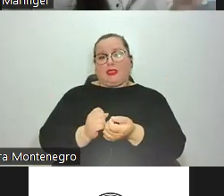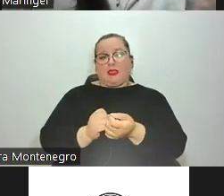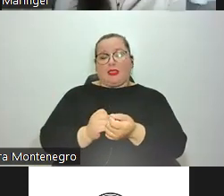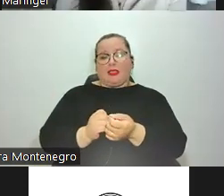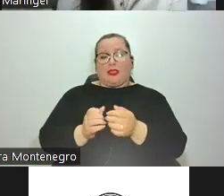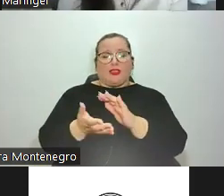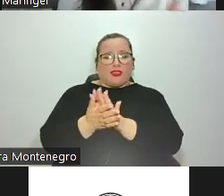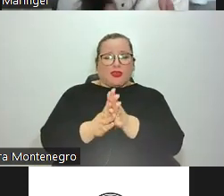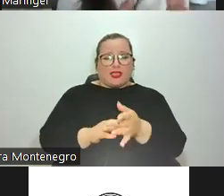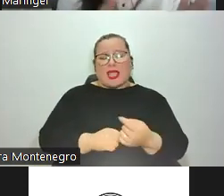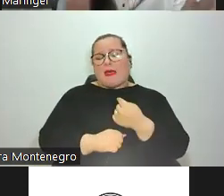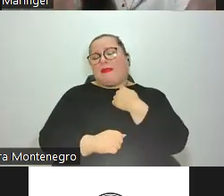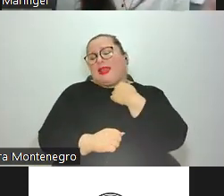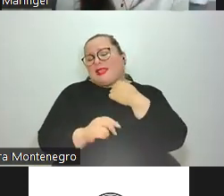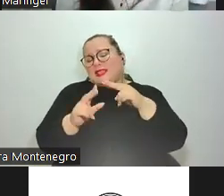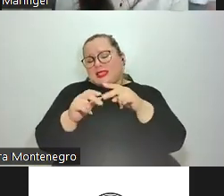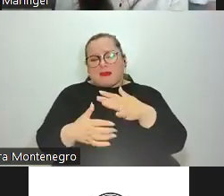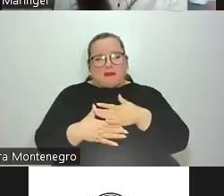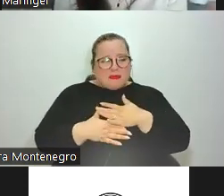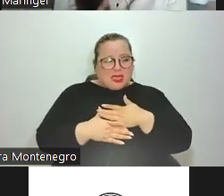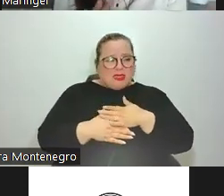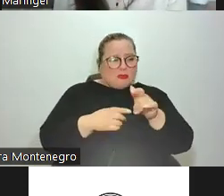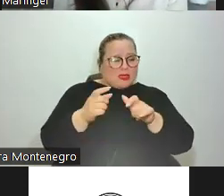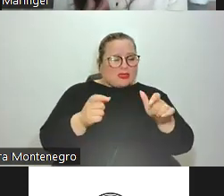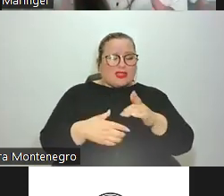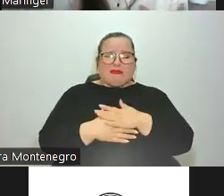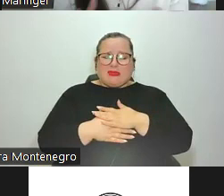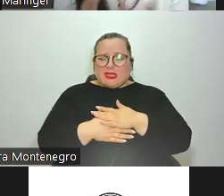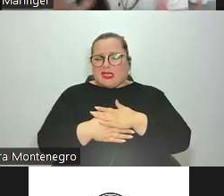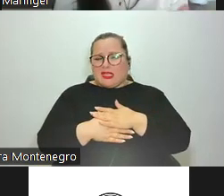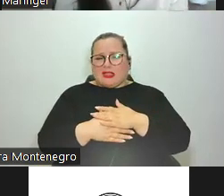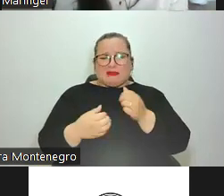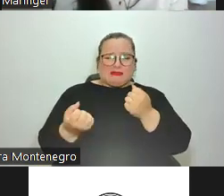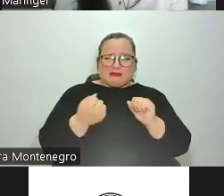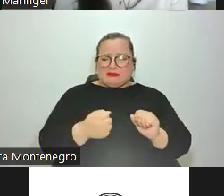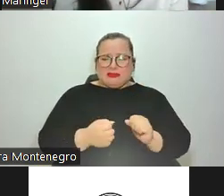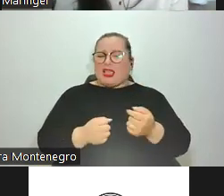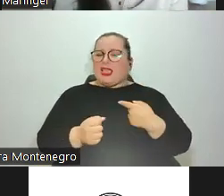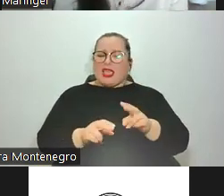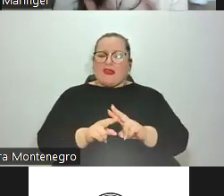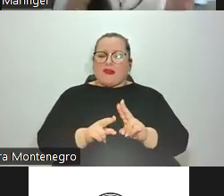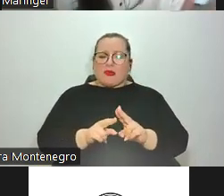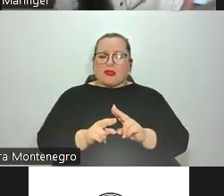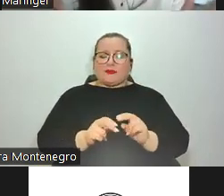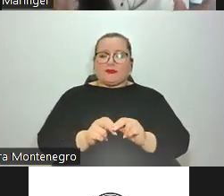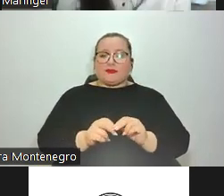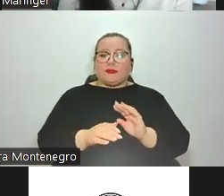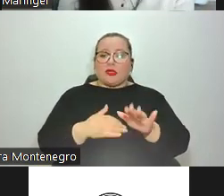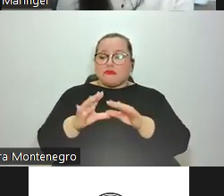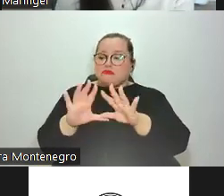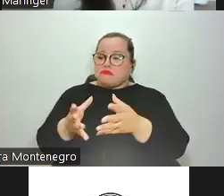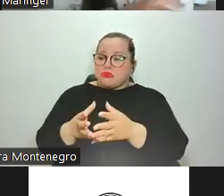amenaza gigante que nos produjo tanto miedo a algunas personas, tanto pavor que iba a pasar, y no se quemó el